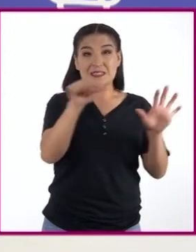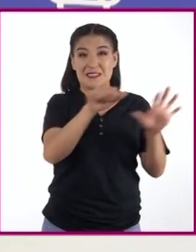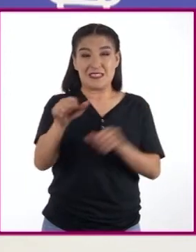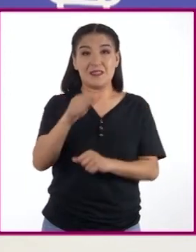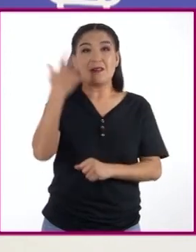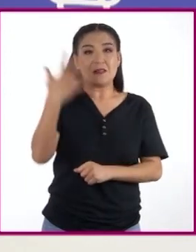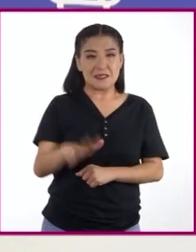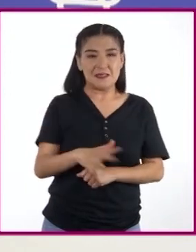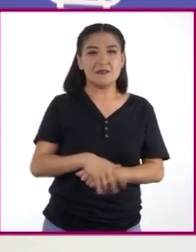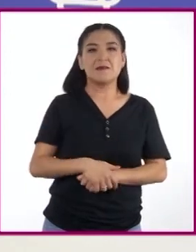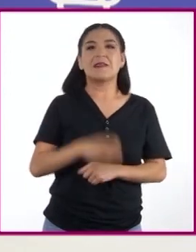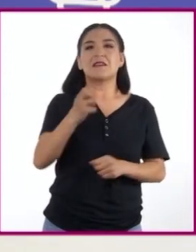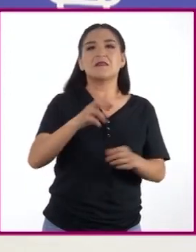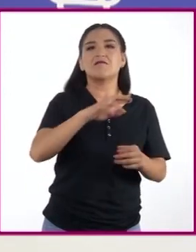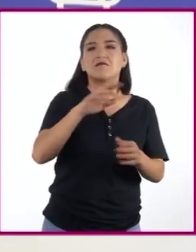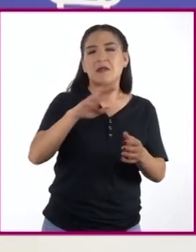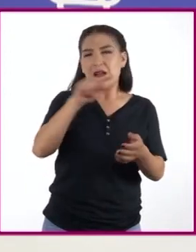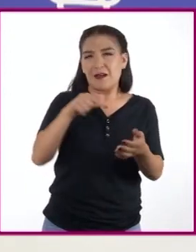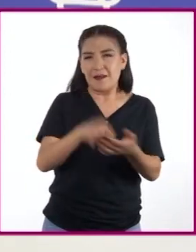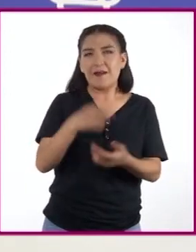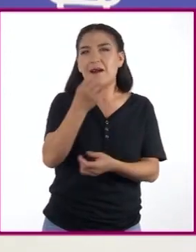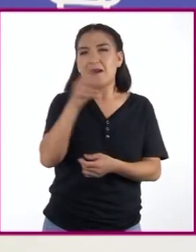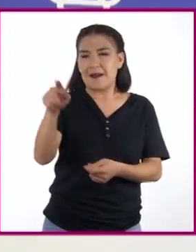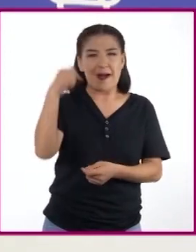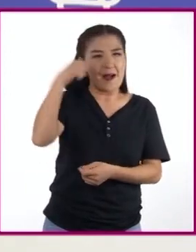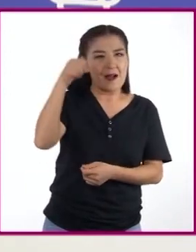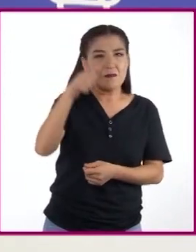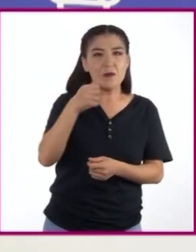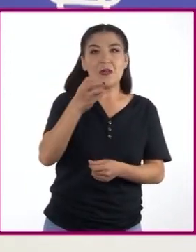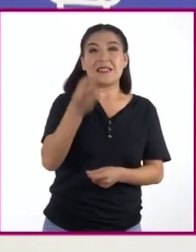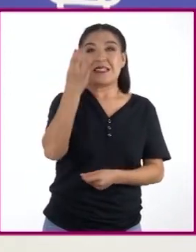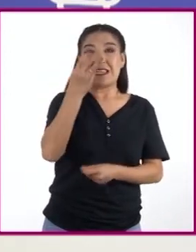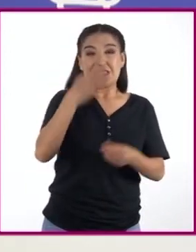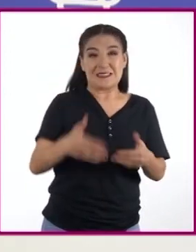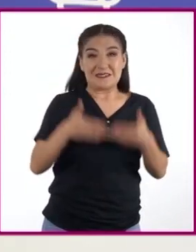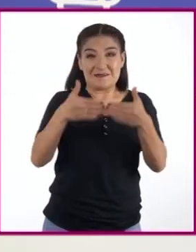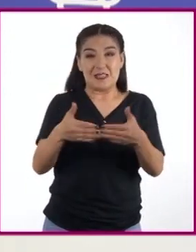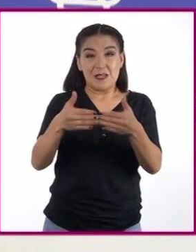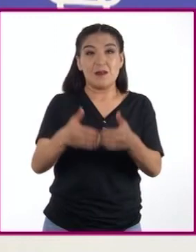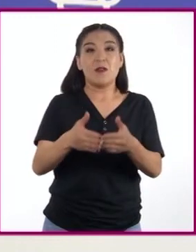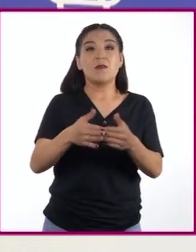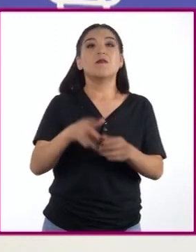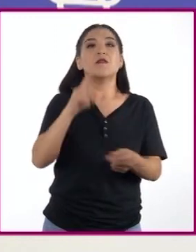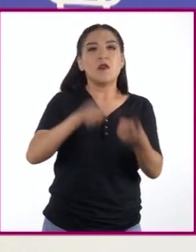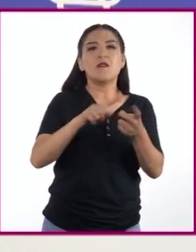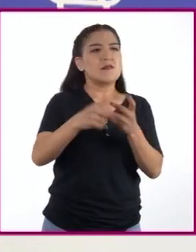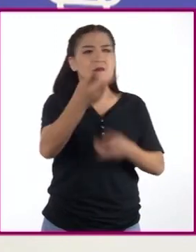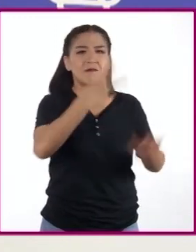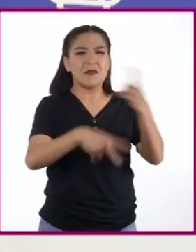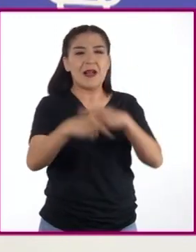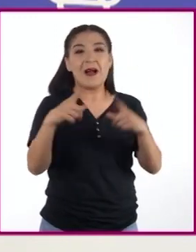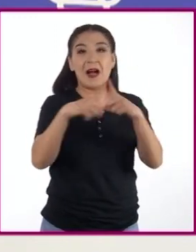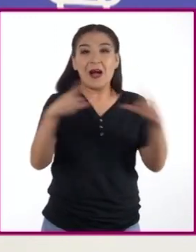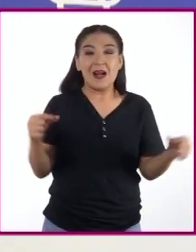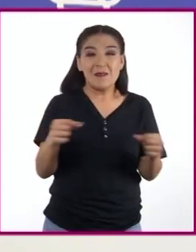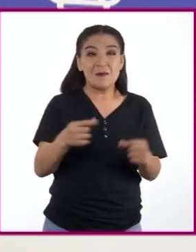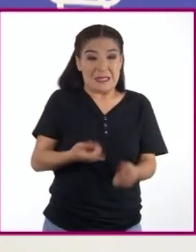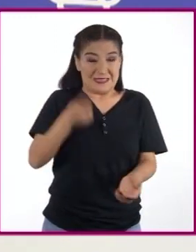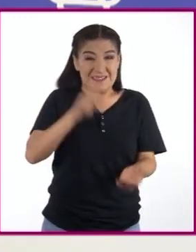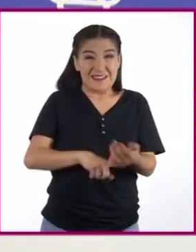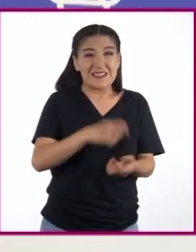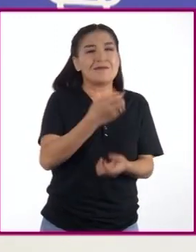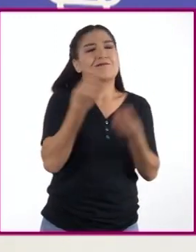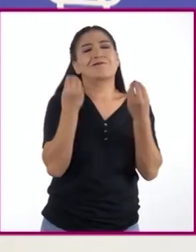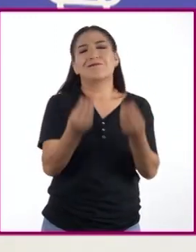ingreso a Acapulco de 3 embarcaciones procedentes de Japón, que traían a bordo docenas